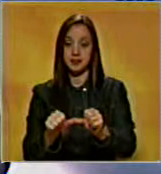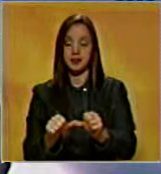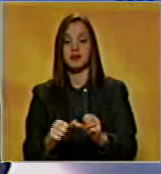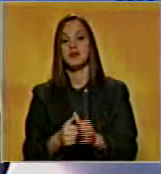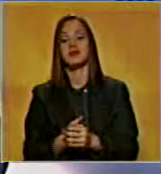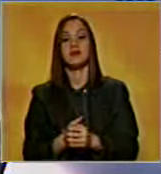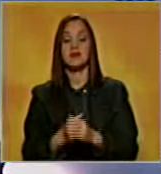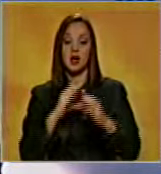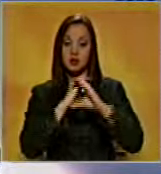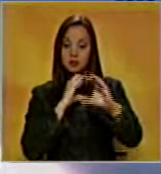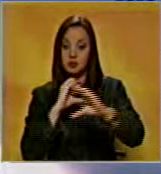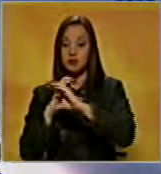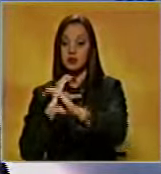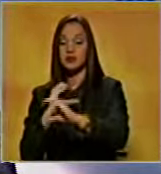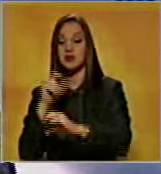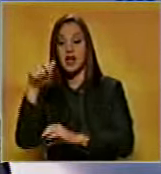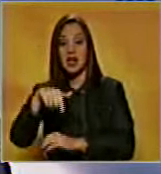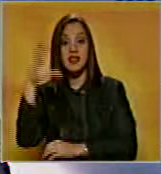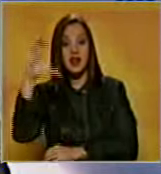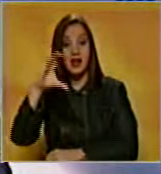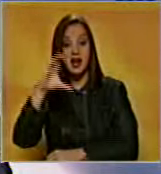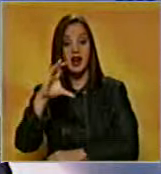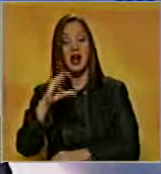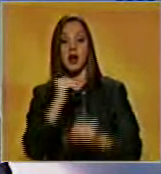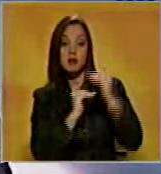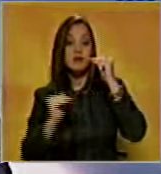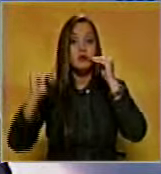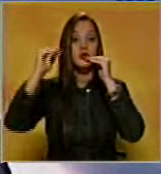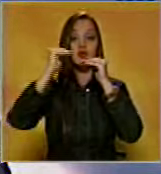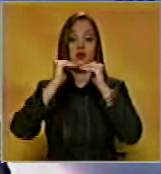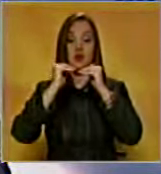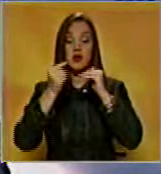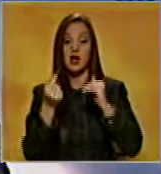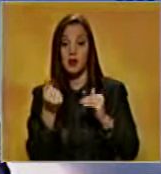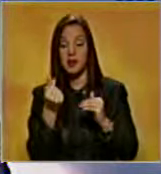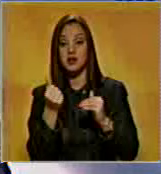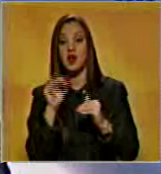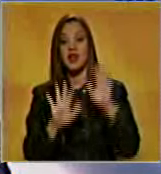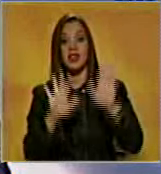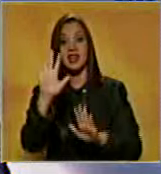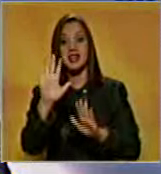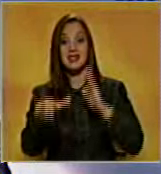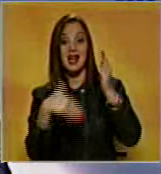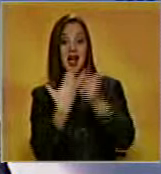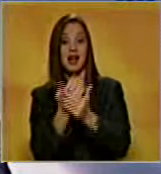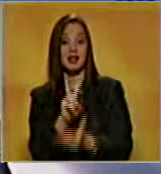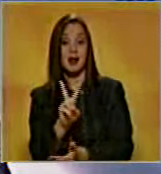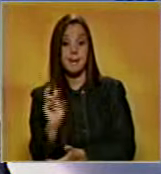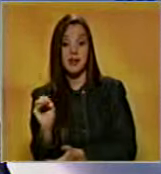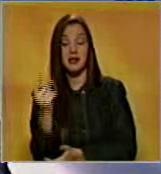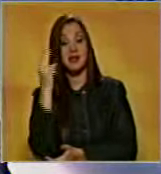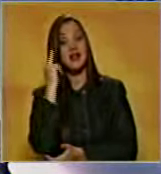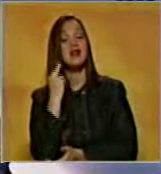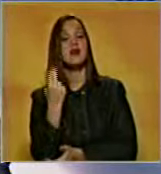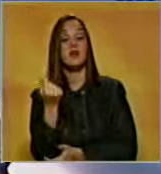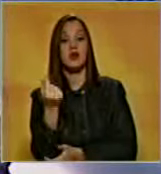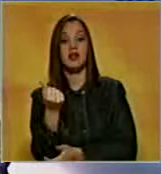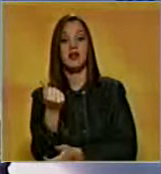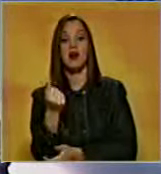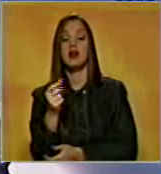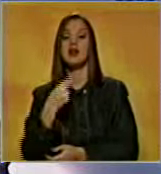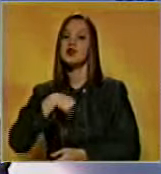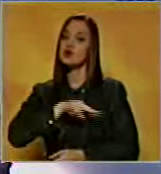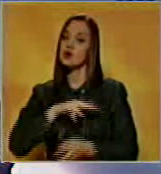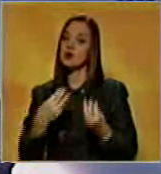Varias líneas de transporte público de Caracas ajustaron el precio del pasaje urbano de 15 a 20 bolívares. Rafael Aníbal Camacho recorrió las